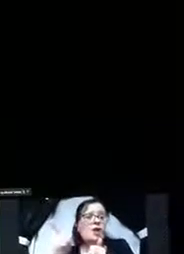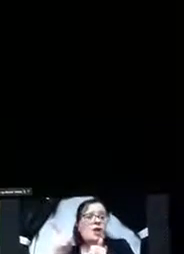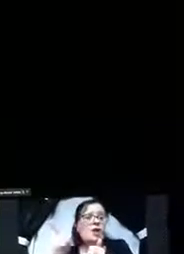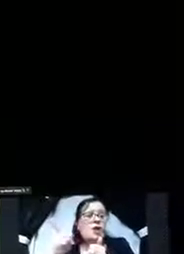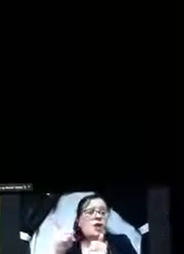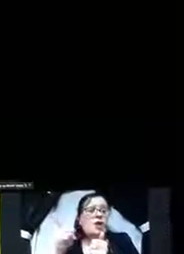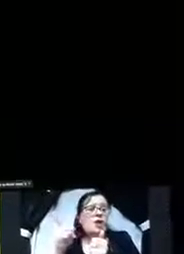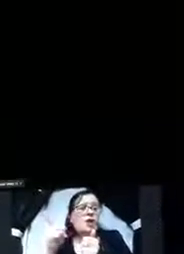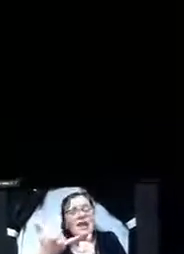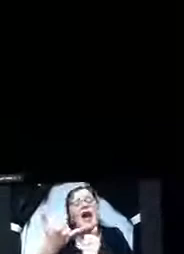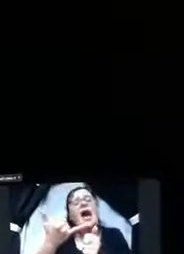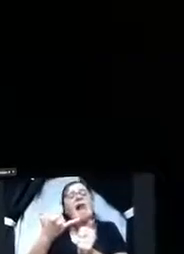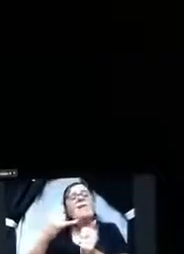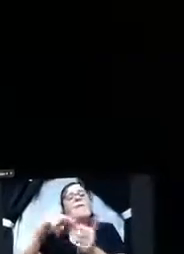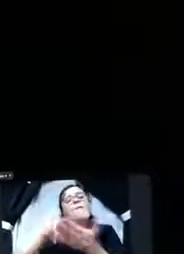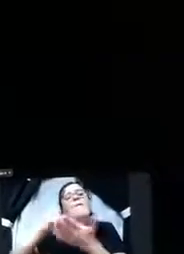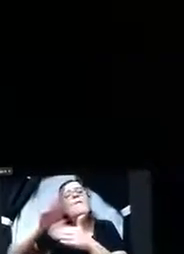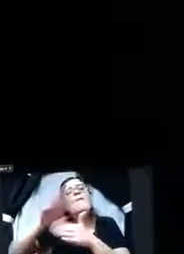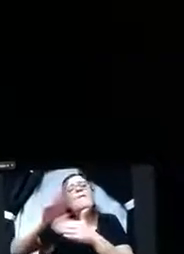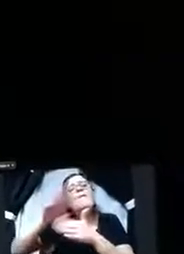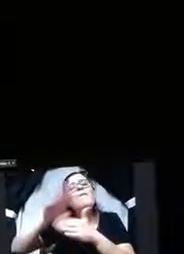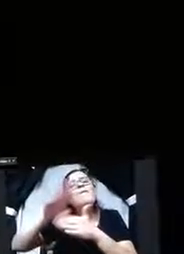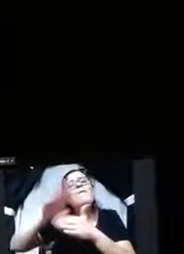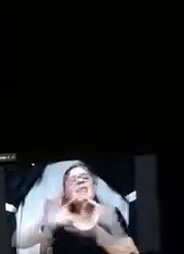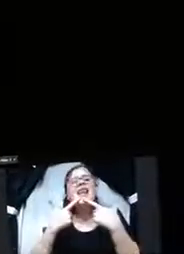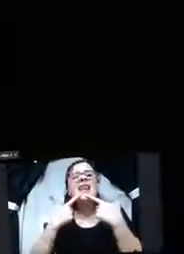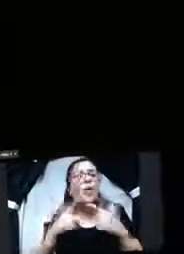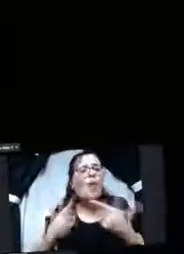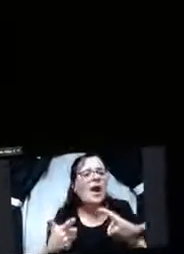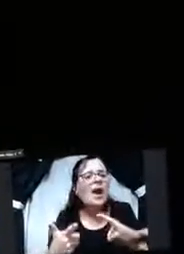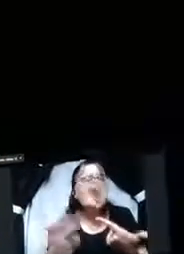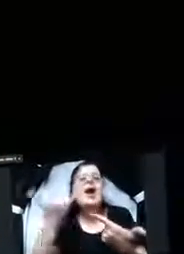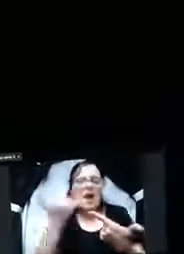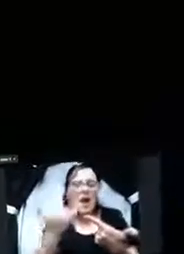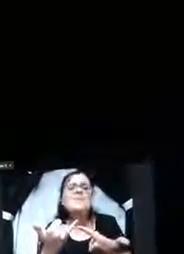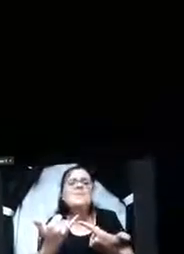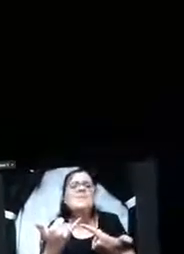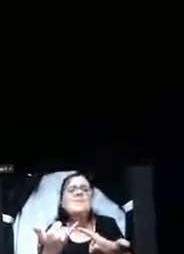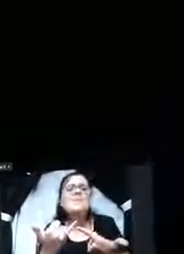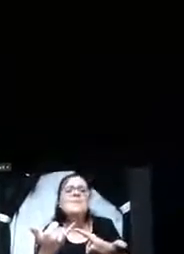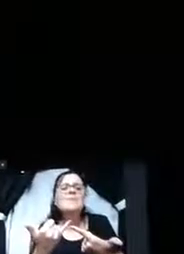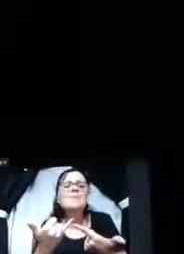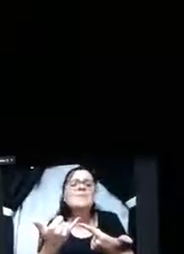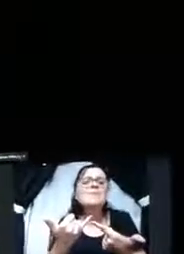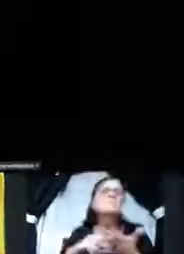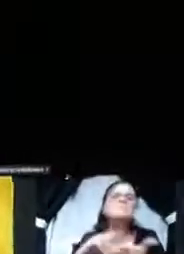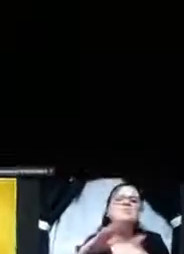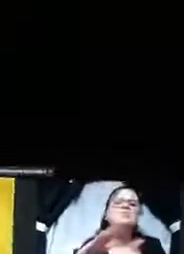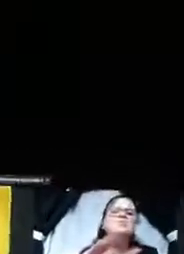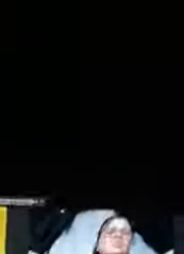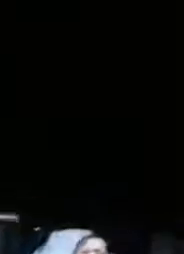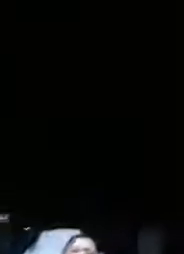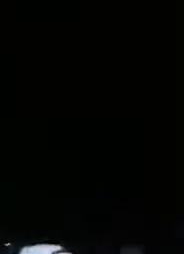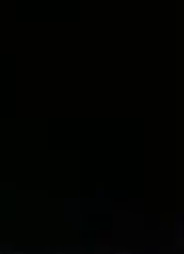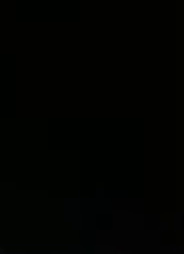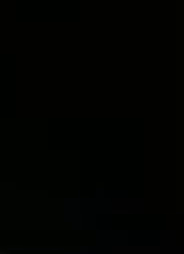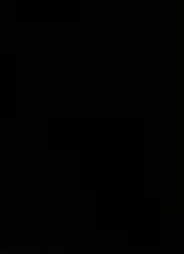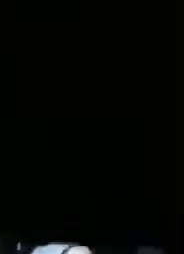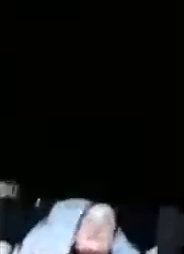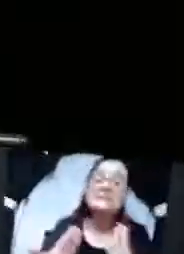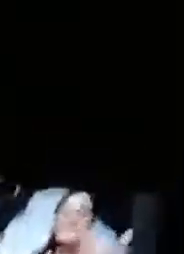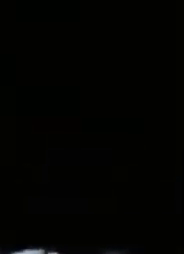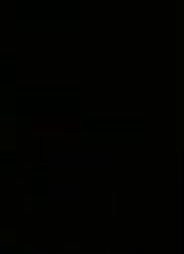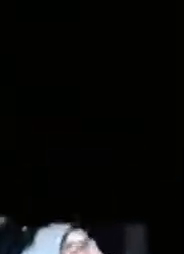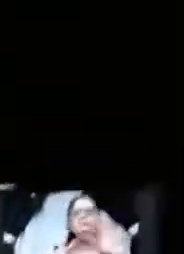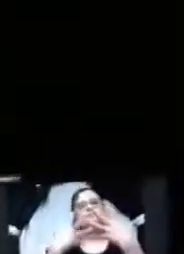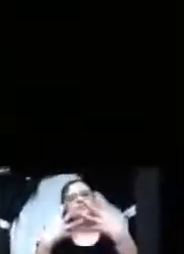la utilizamos como herramienta terapéutica en esos casos? Porque flexibiliza el pensamiento en función de la lectura y de la escritura